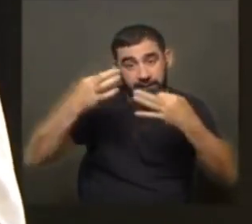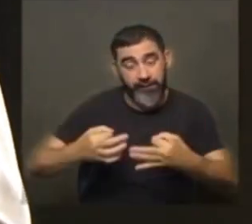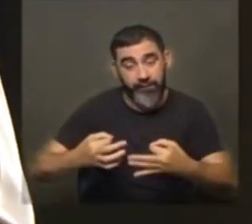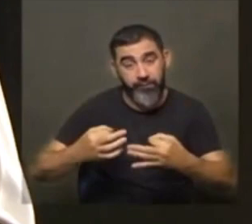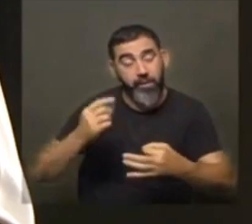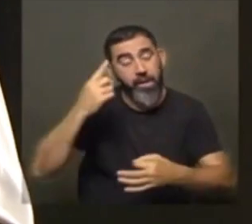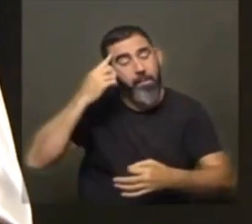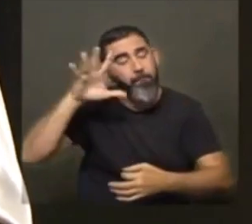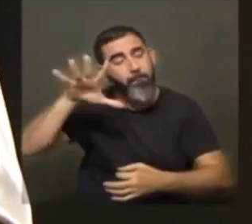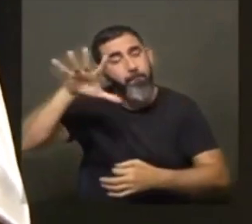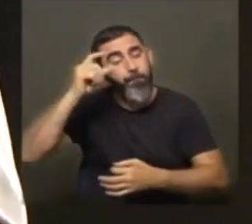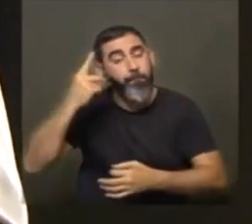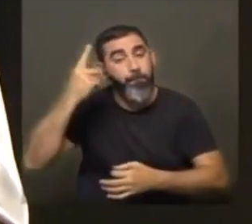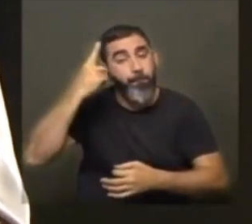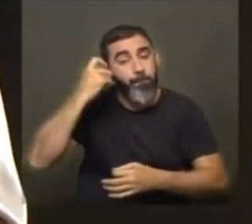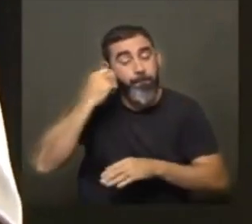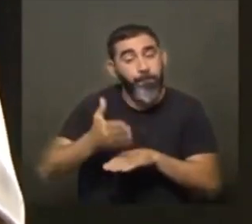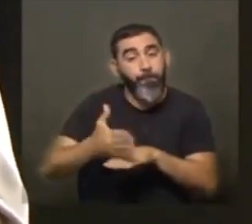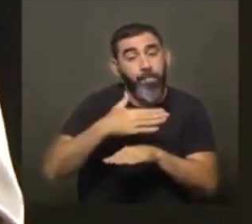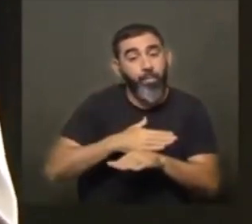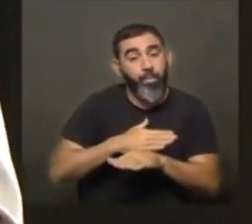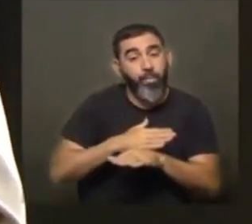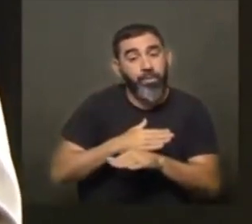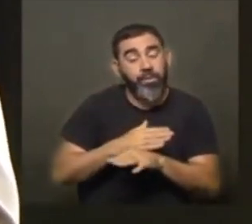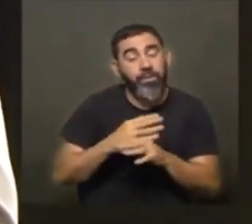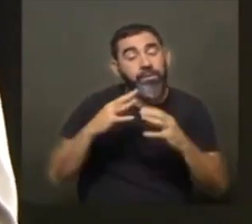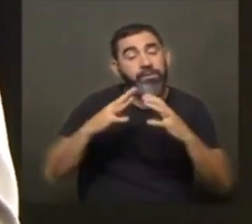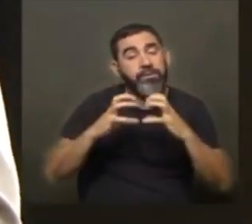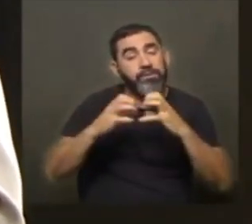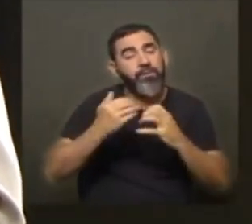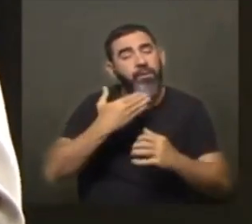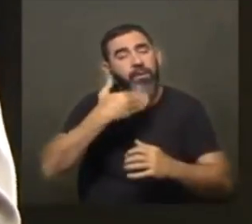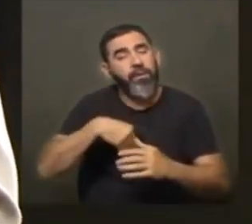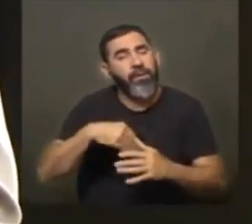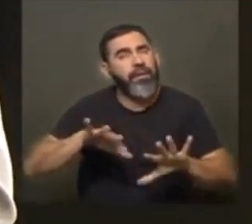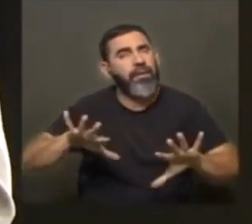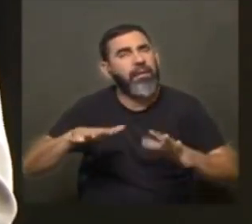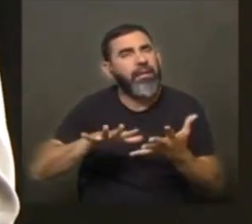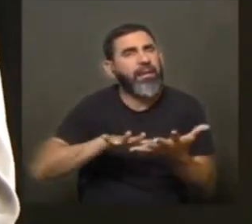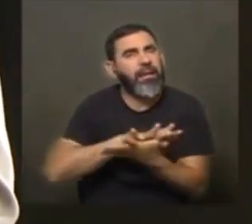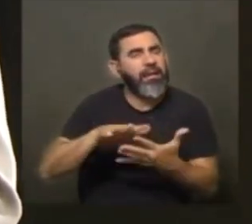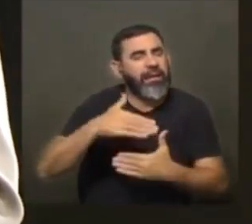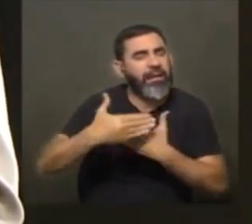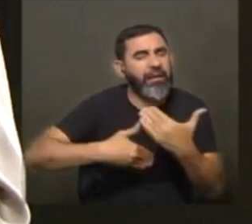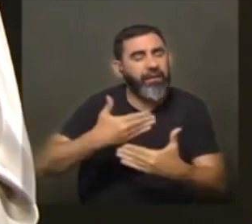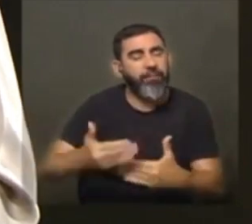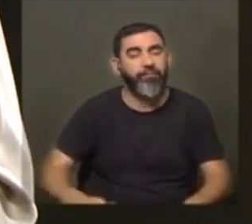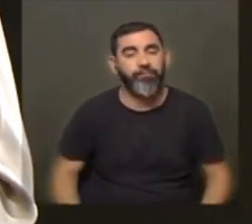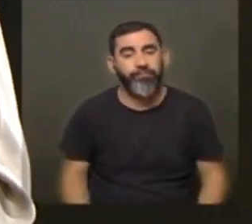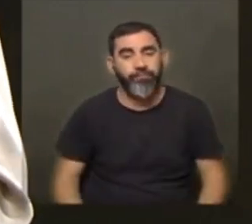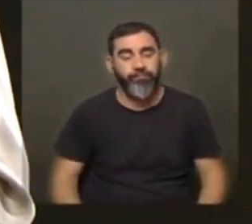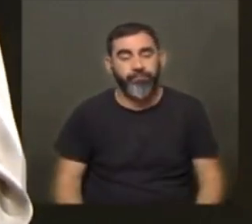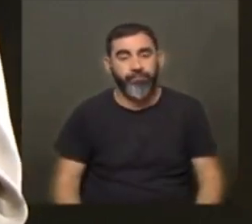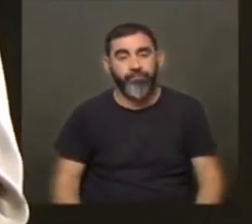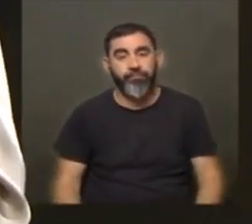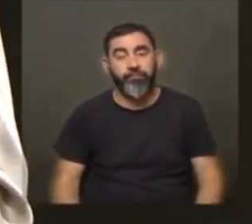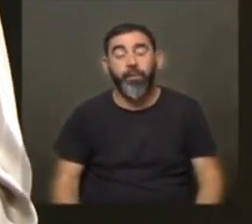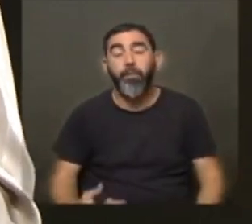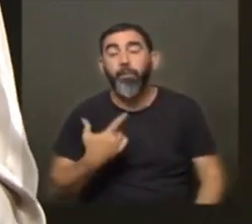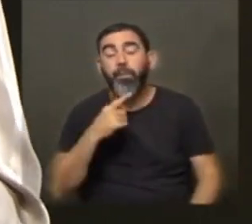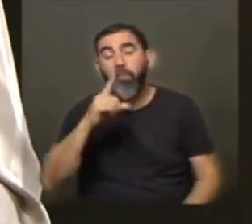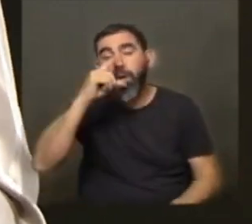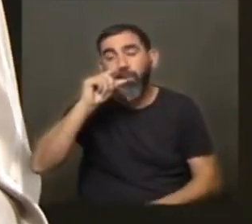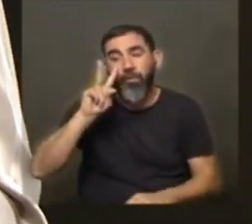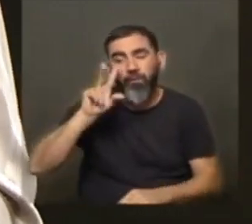la memoria de la experiencia previa, el cerebro interpreta qué es lo que puede estar pasando. Entonces nos decía, por ejemplo, que el amarillo se ve